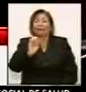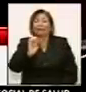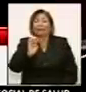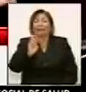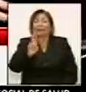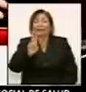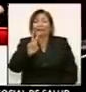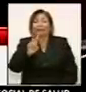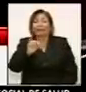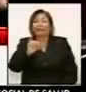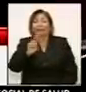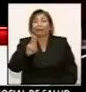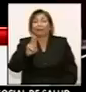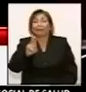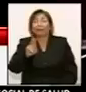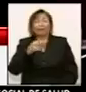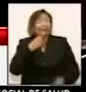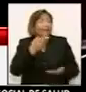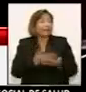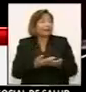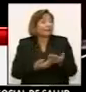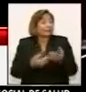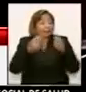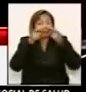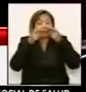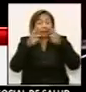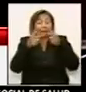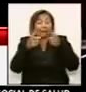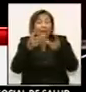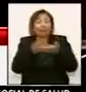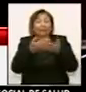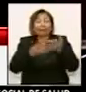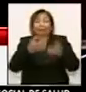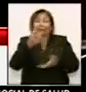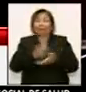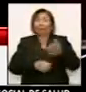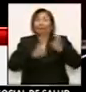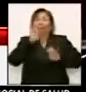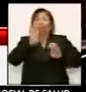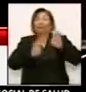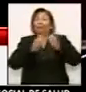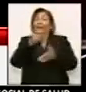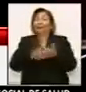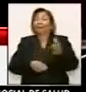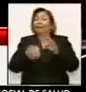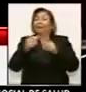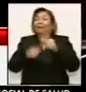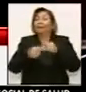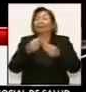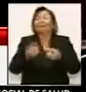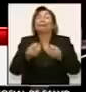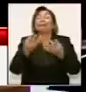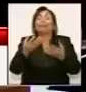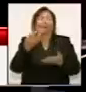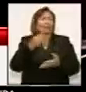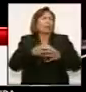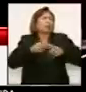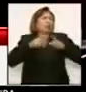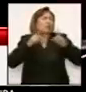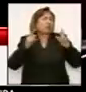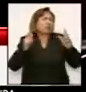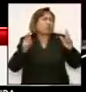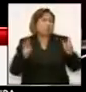han metido, como bien se ha dicho acá, de repente, a controlar y a poner los cuadros económicos y sacar los números de una reparación la más